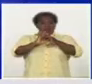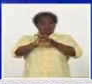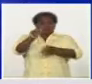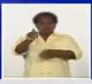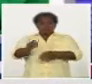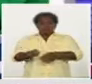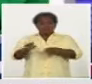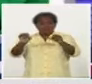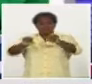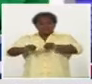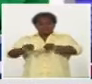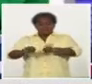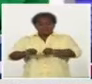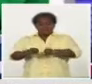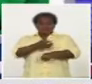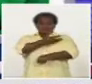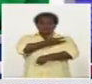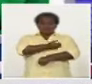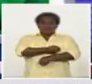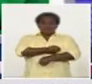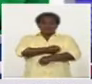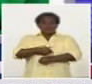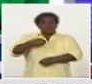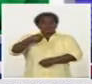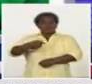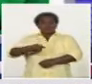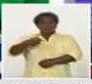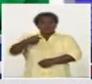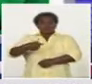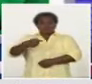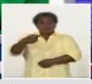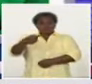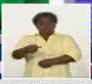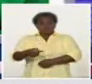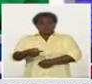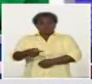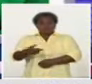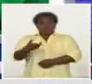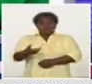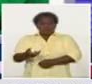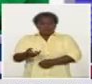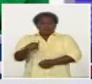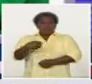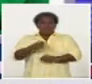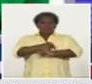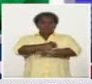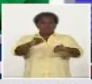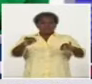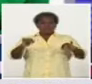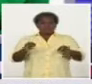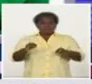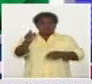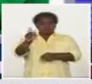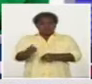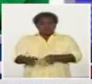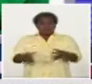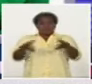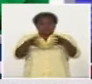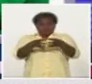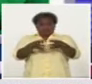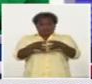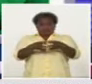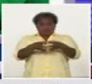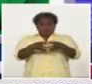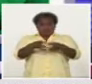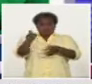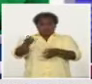críticos. Lamentablemente todos los días tenemos que lamentar un grupo de pacientes que fallecen